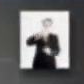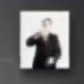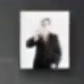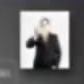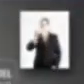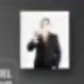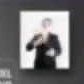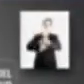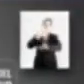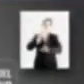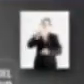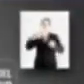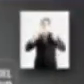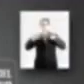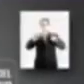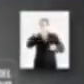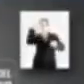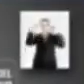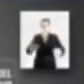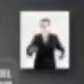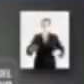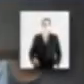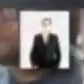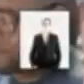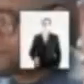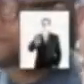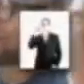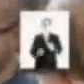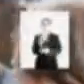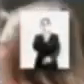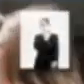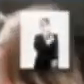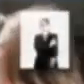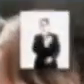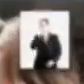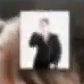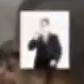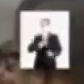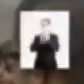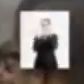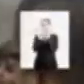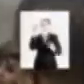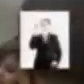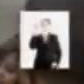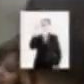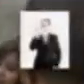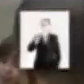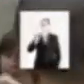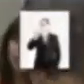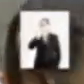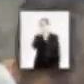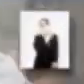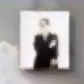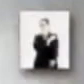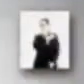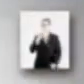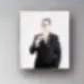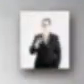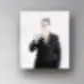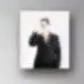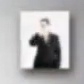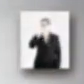los nuevos magistrados con el 0,5% de presupuesto del Tesoro General de la